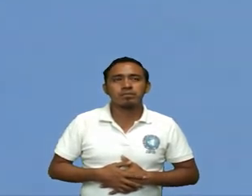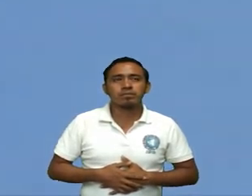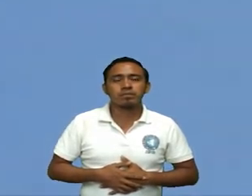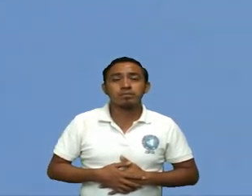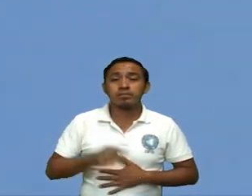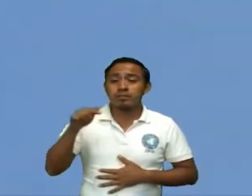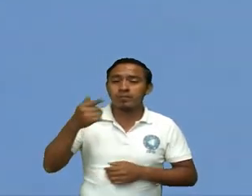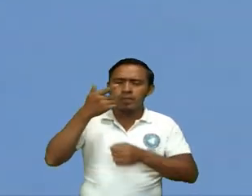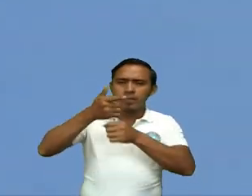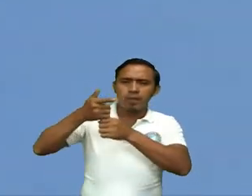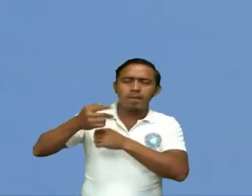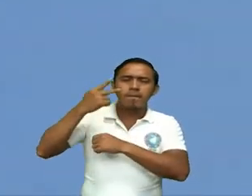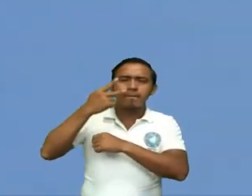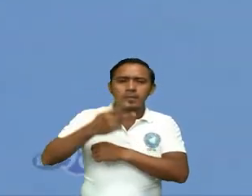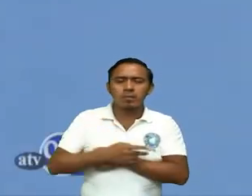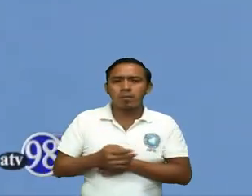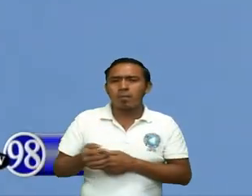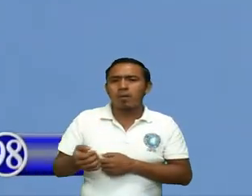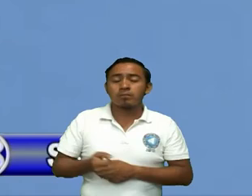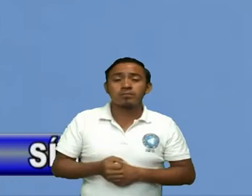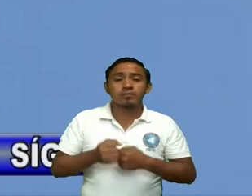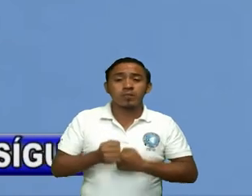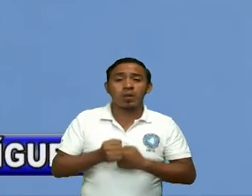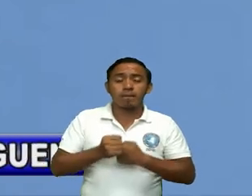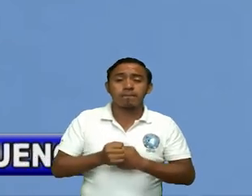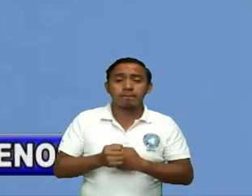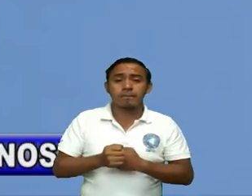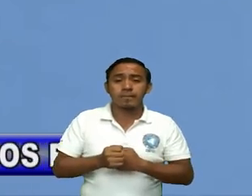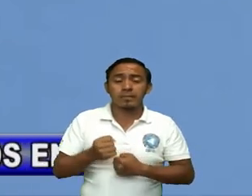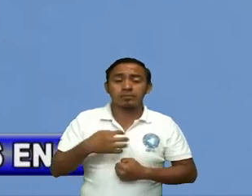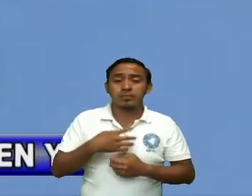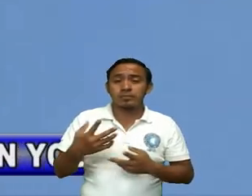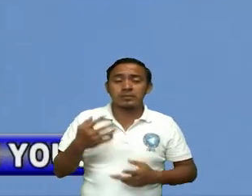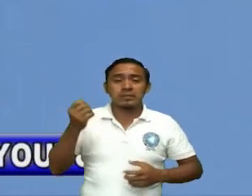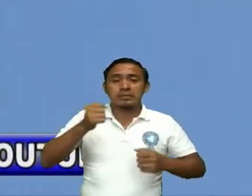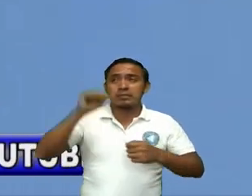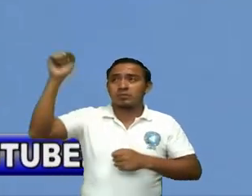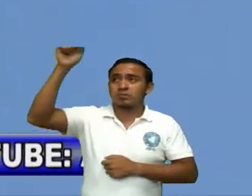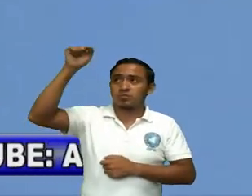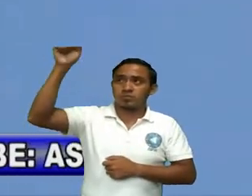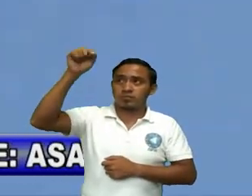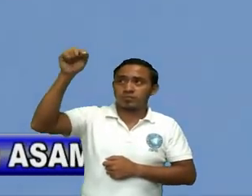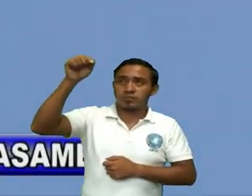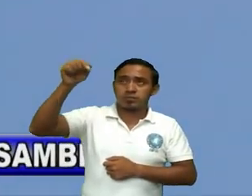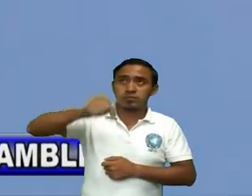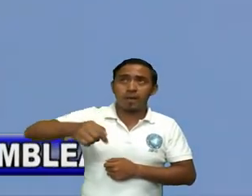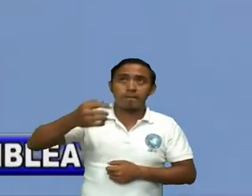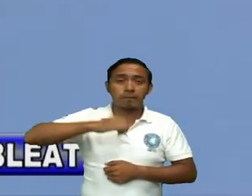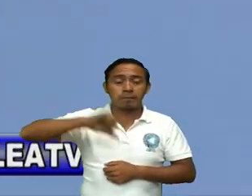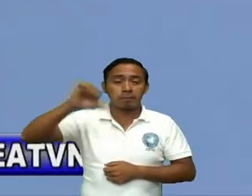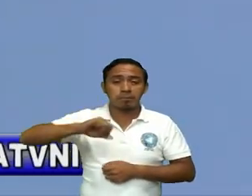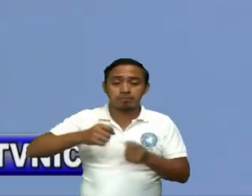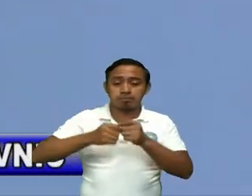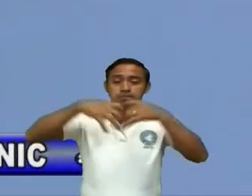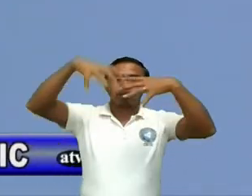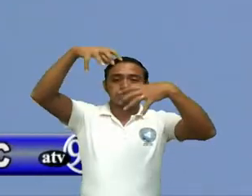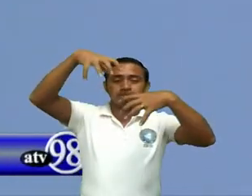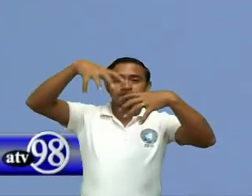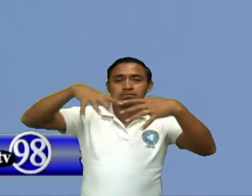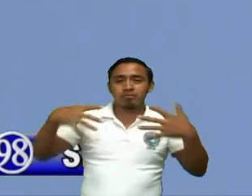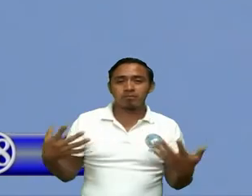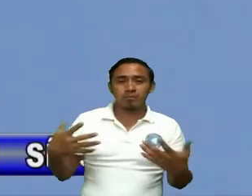En el video se aprecia la lucha desesperada de un hombre por su vida mientras cae al vacío por un mal funcionamiento en su